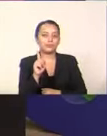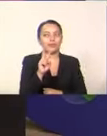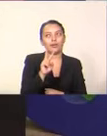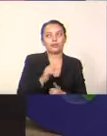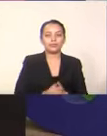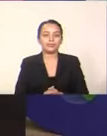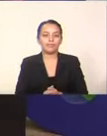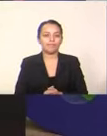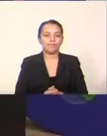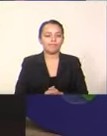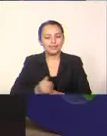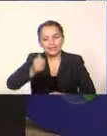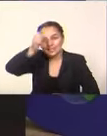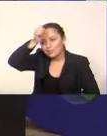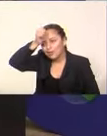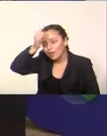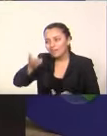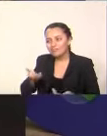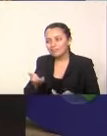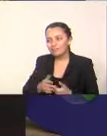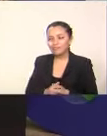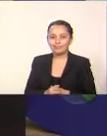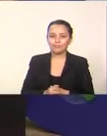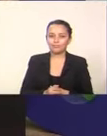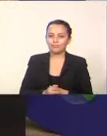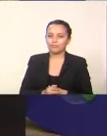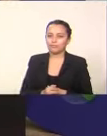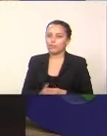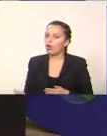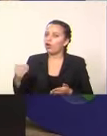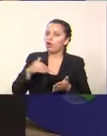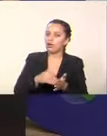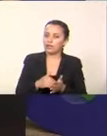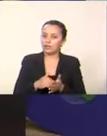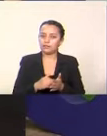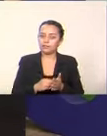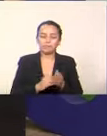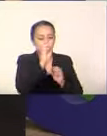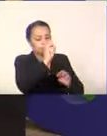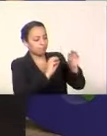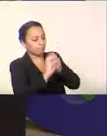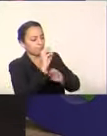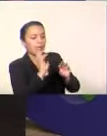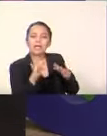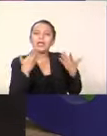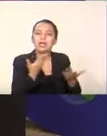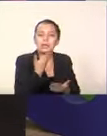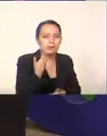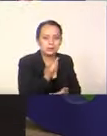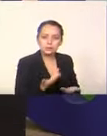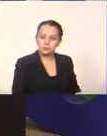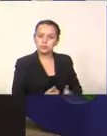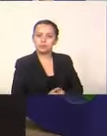Otra vez nos hemos equivocado. No sé, ¿qué tal si vuelves a colocar las tarjetas y vemos qué fue lo que sucedió? Bueno, te voy a hacer caso,